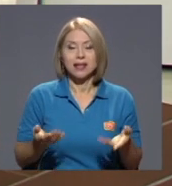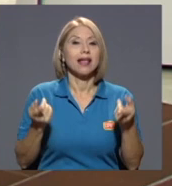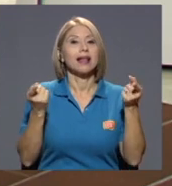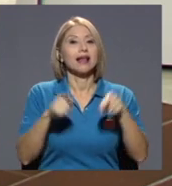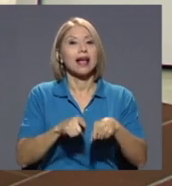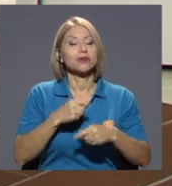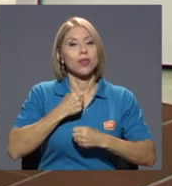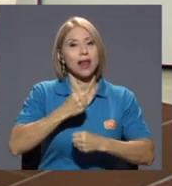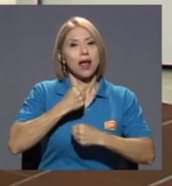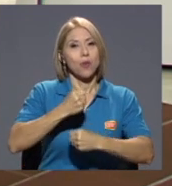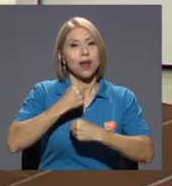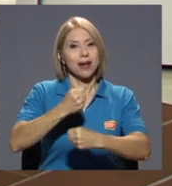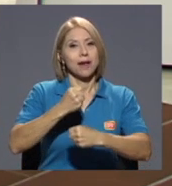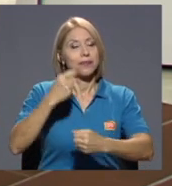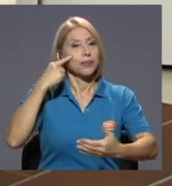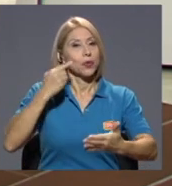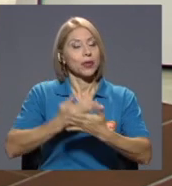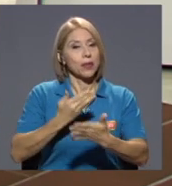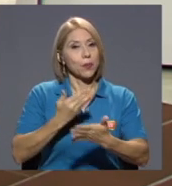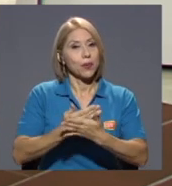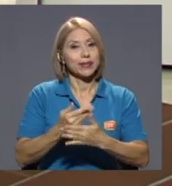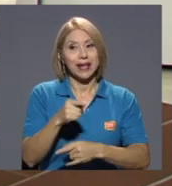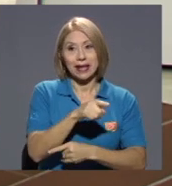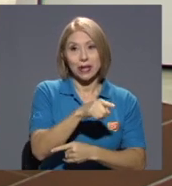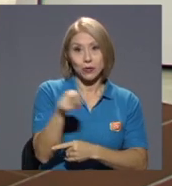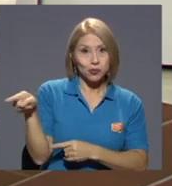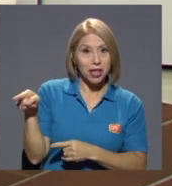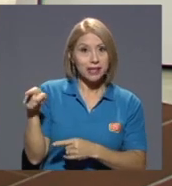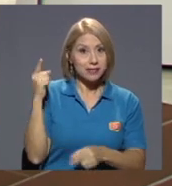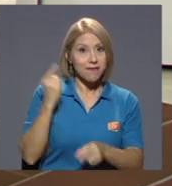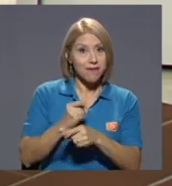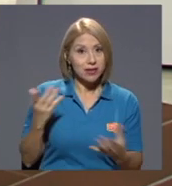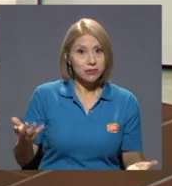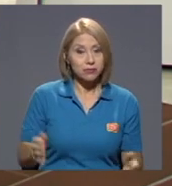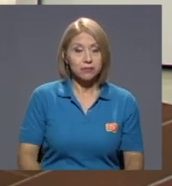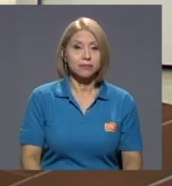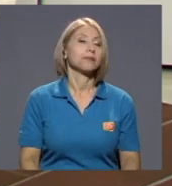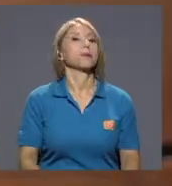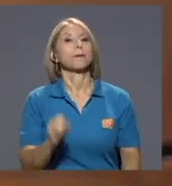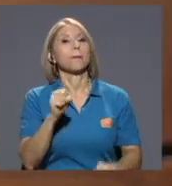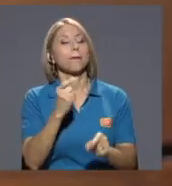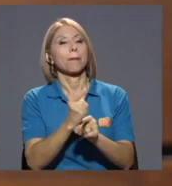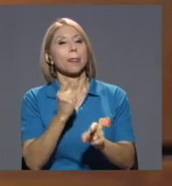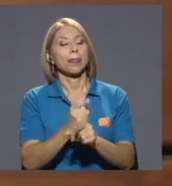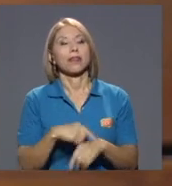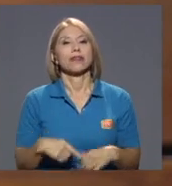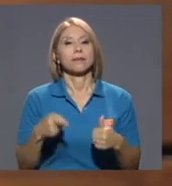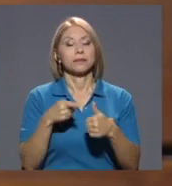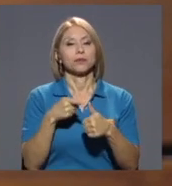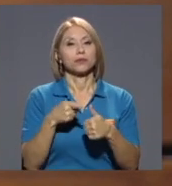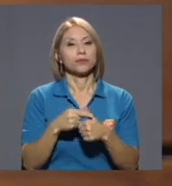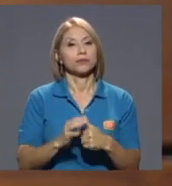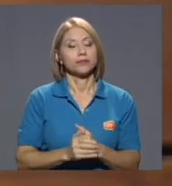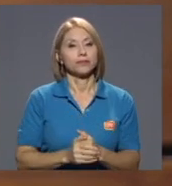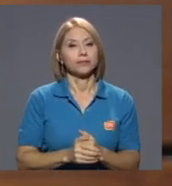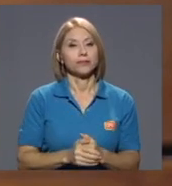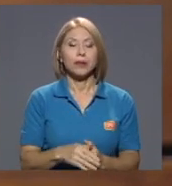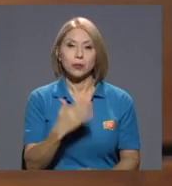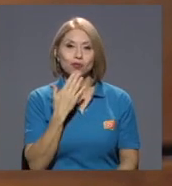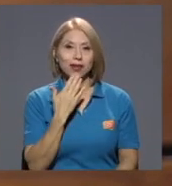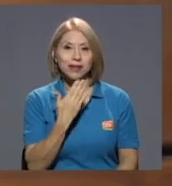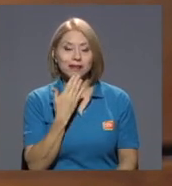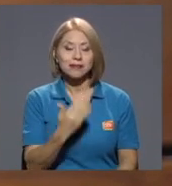de la huelga donde demuestra que ustedes parece que llevaron lo son pues en primer lugar muy muy